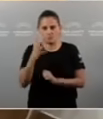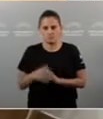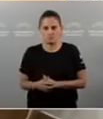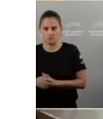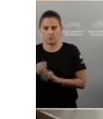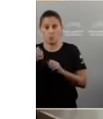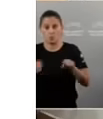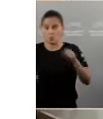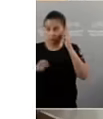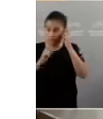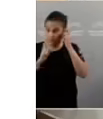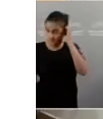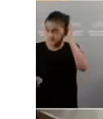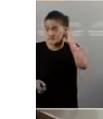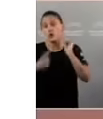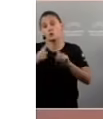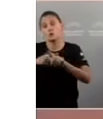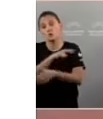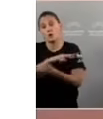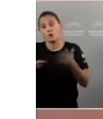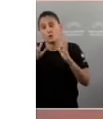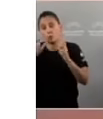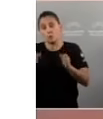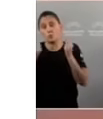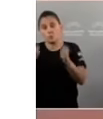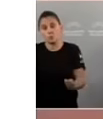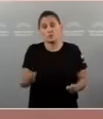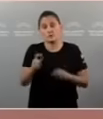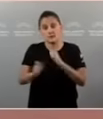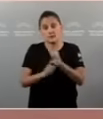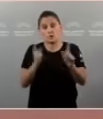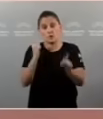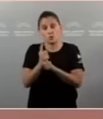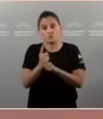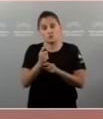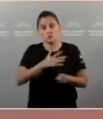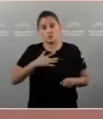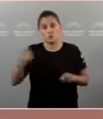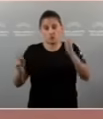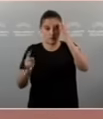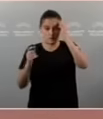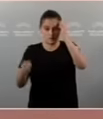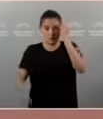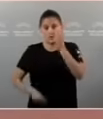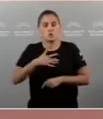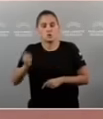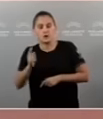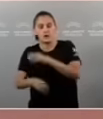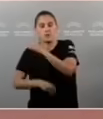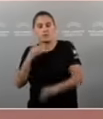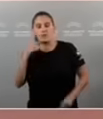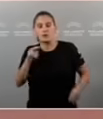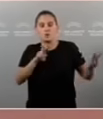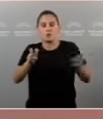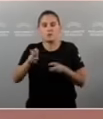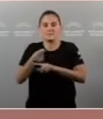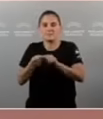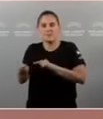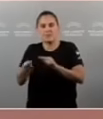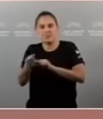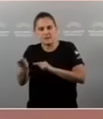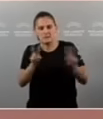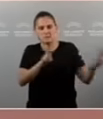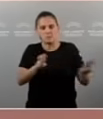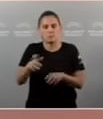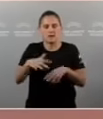2025, Rueda anuncia que a Xunta reforzará a súa estrategia contra a soidade non desexada, que ninguén viu, con novas medidas,